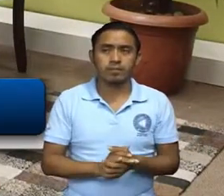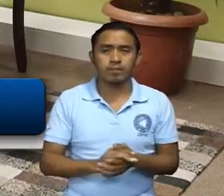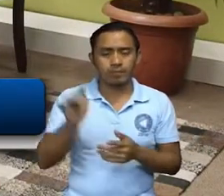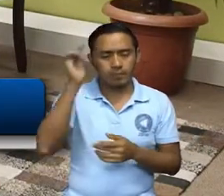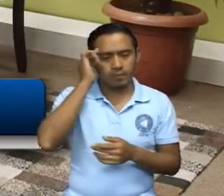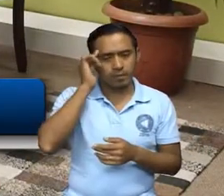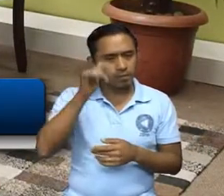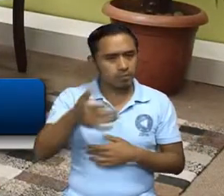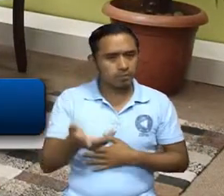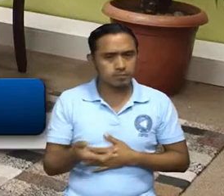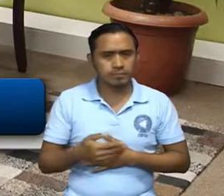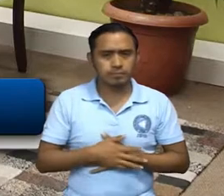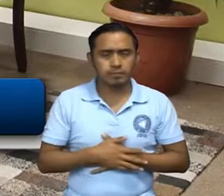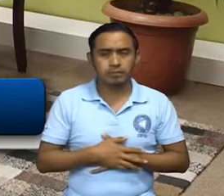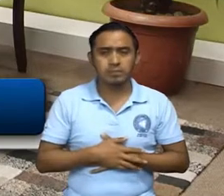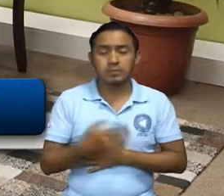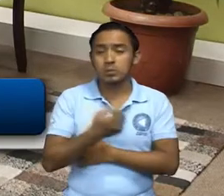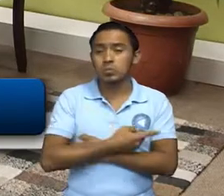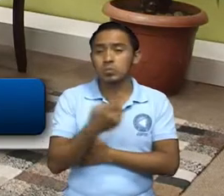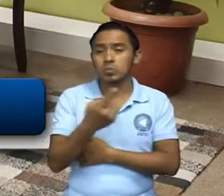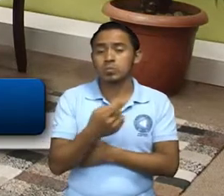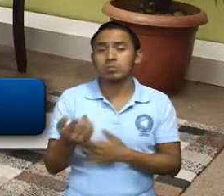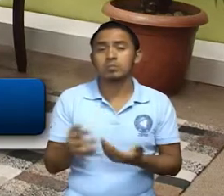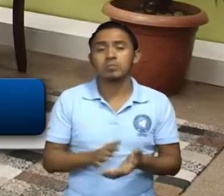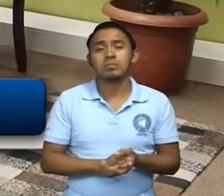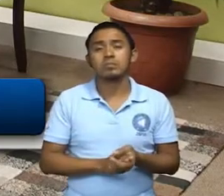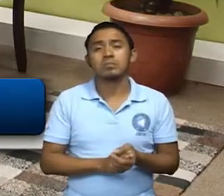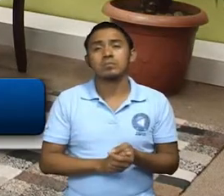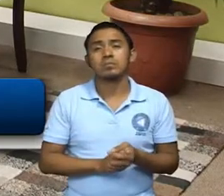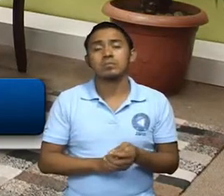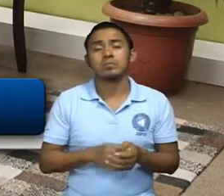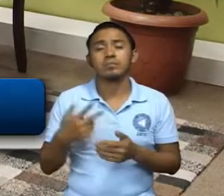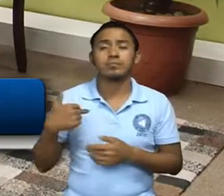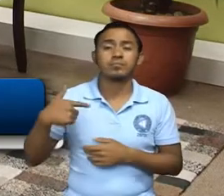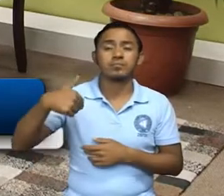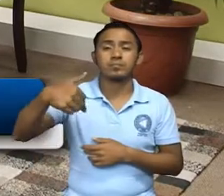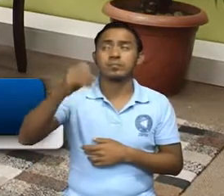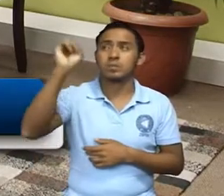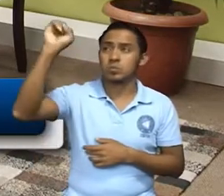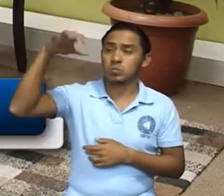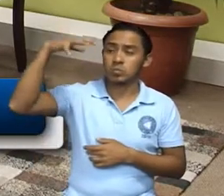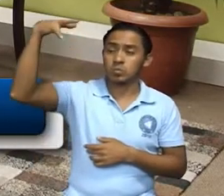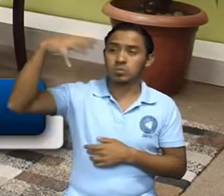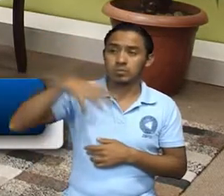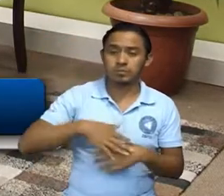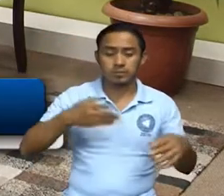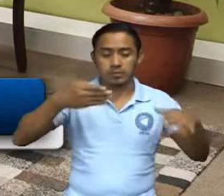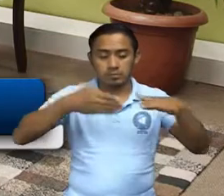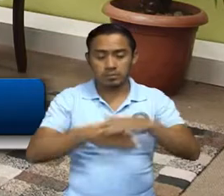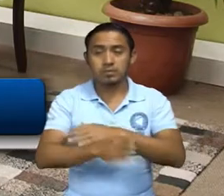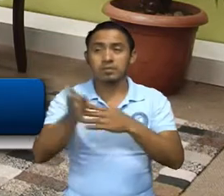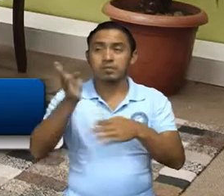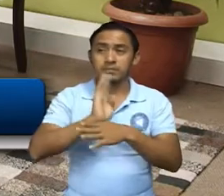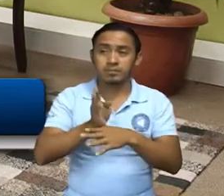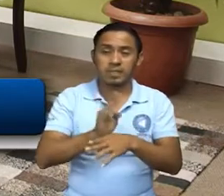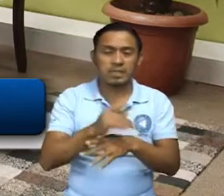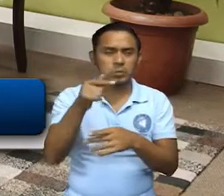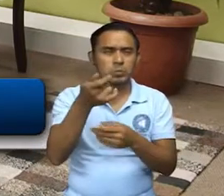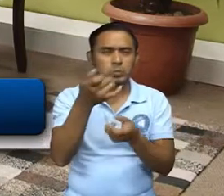vas en un día soleado caminando por la calle, de repente te toca ir al banco y está el